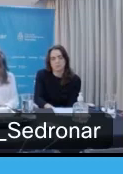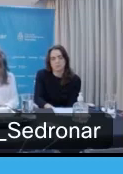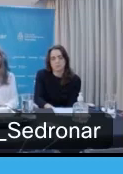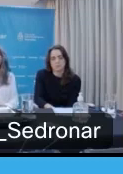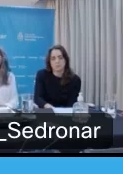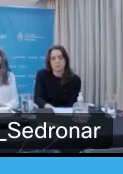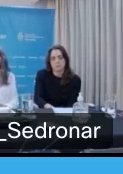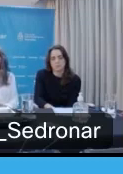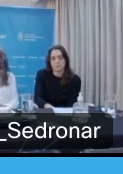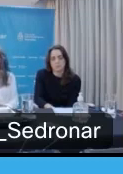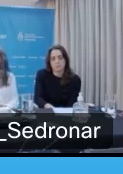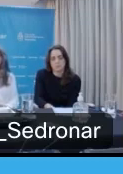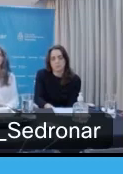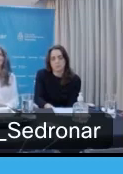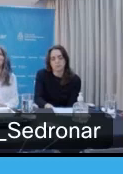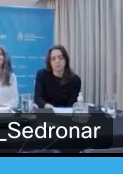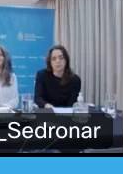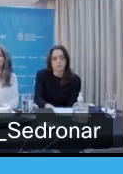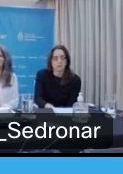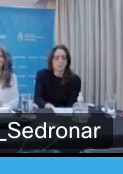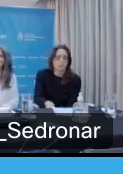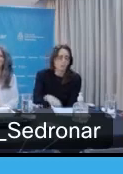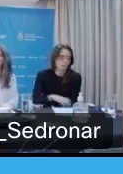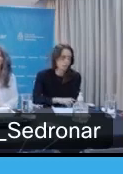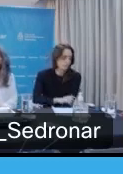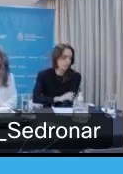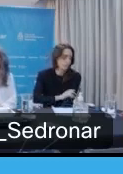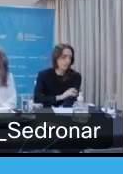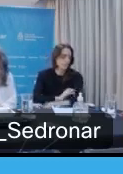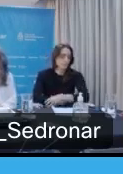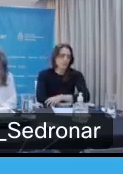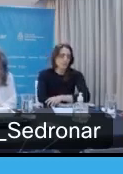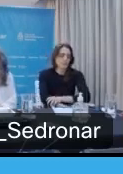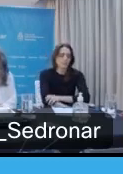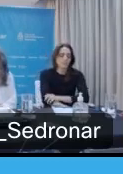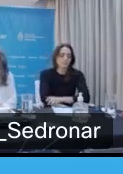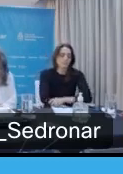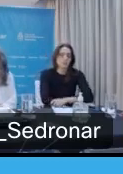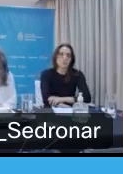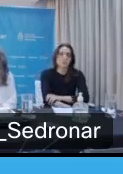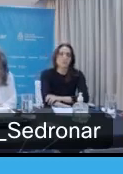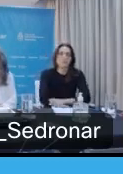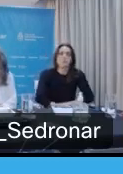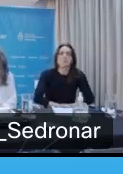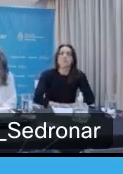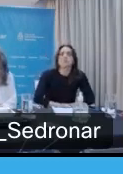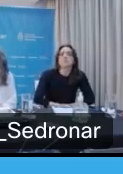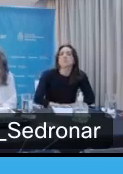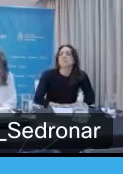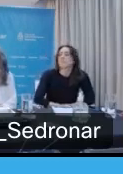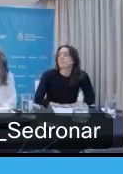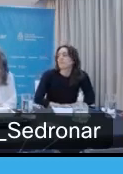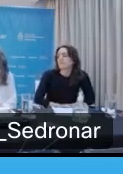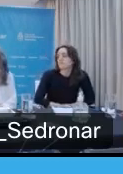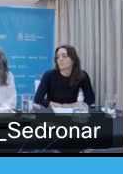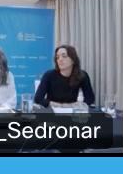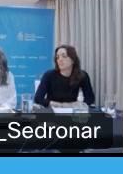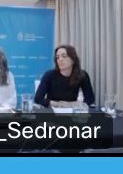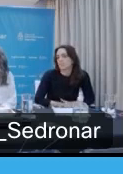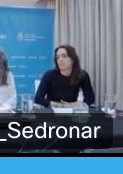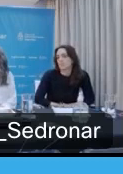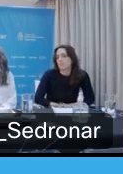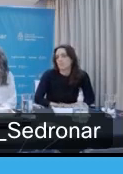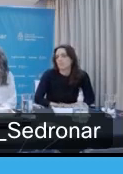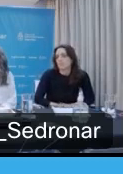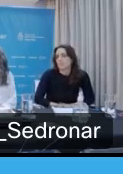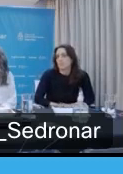validez. Y pone el acento, y está en la letra escrita, de la importancia de el acceso a derechos